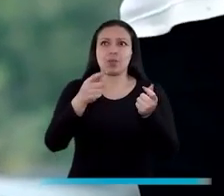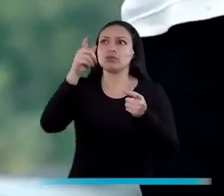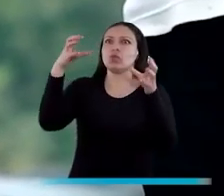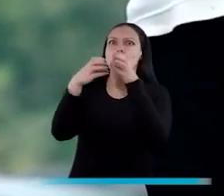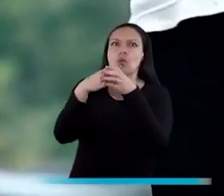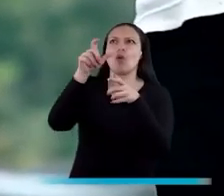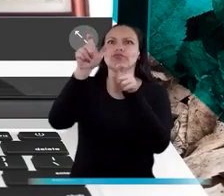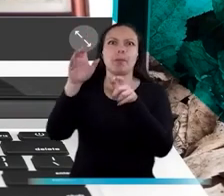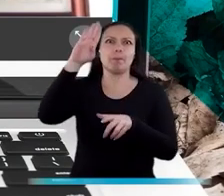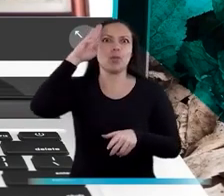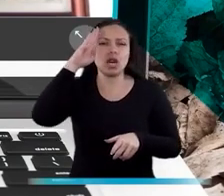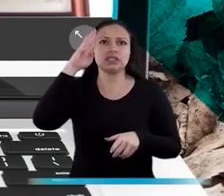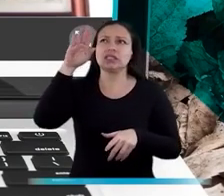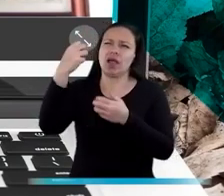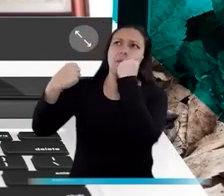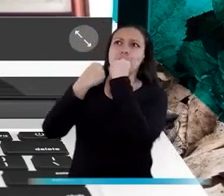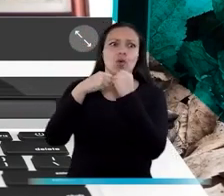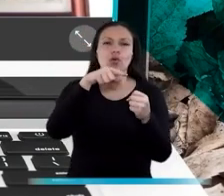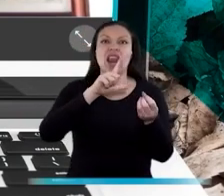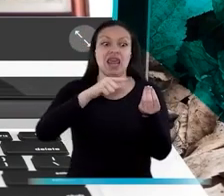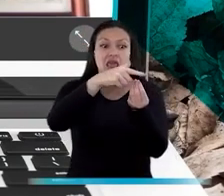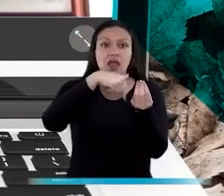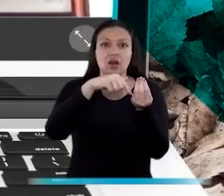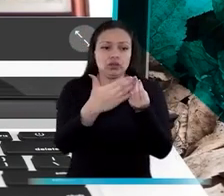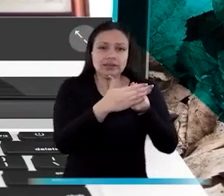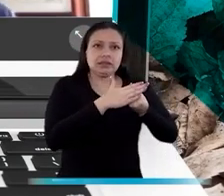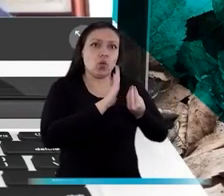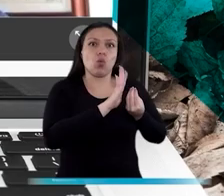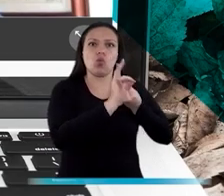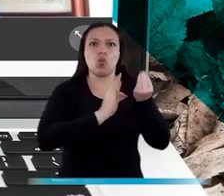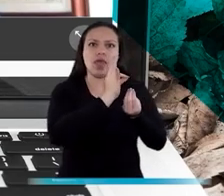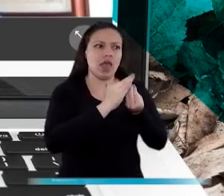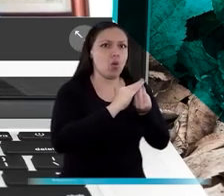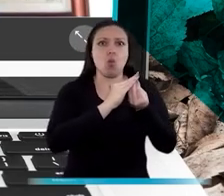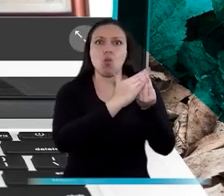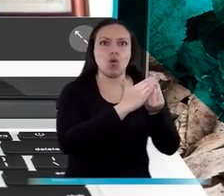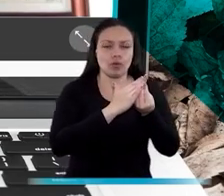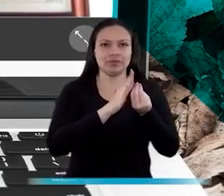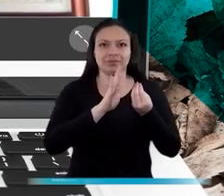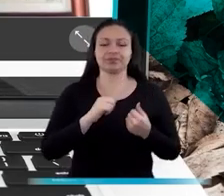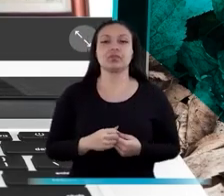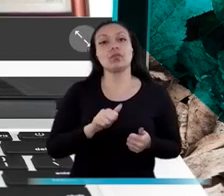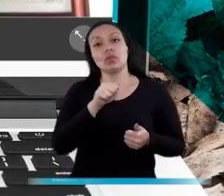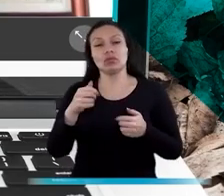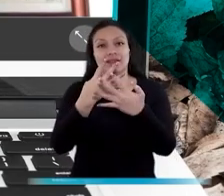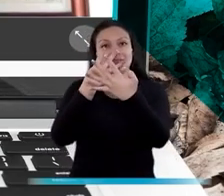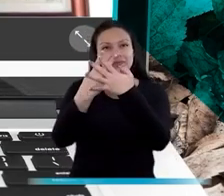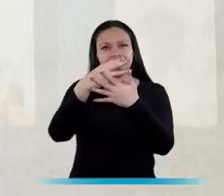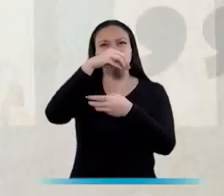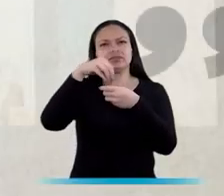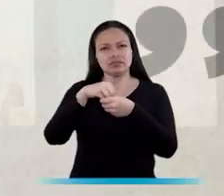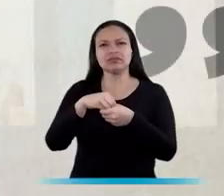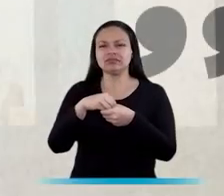con el grupo de protección de manera rápida y coordinar con autoridades, sacar a los líderes, protegerlos, ¿no? Moverlos si es